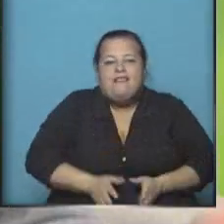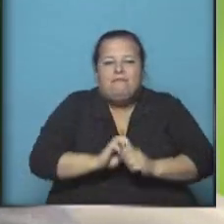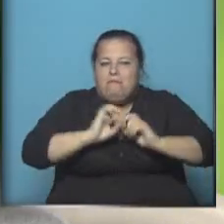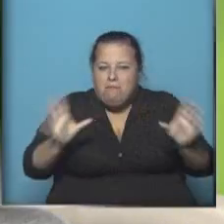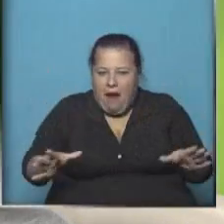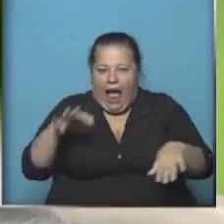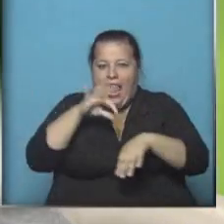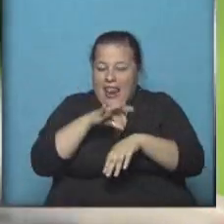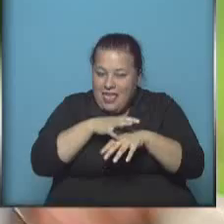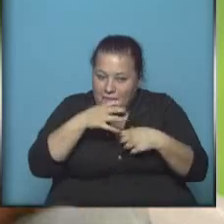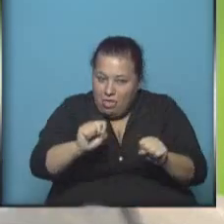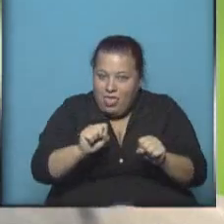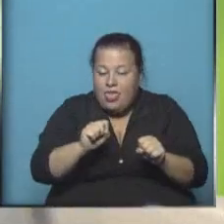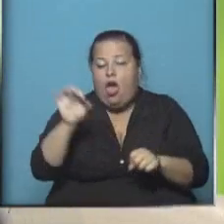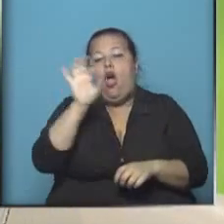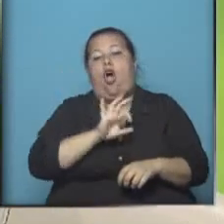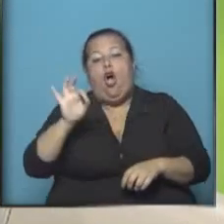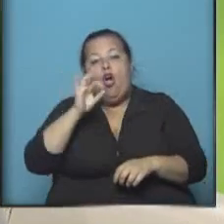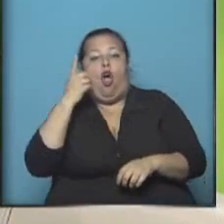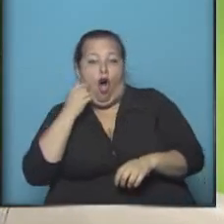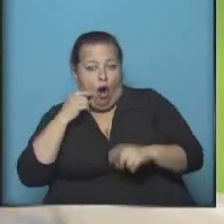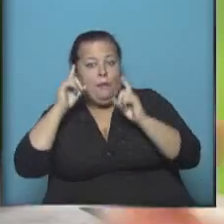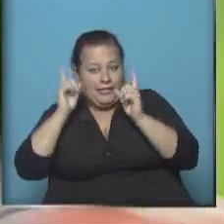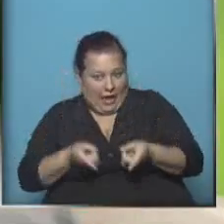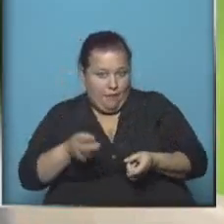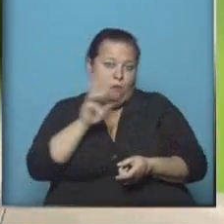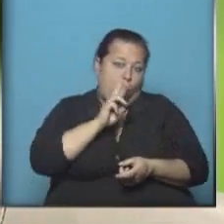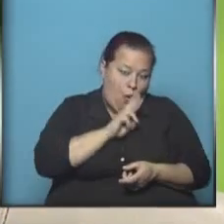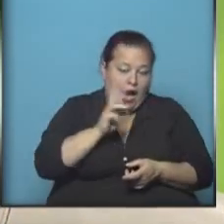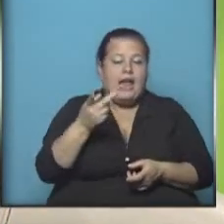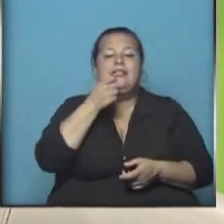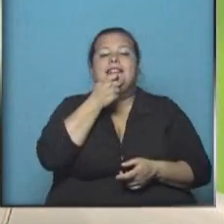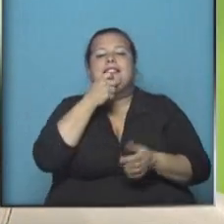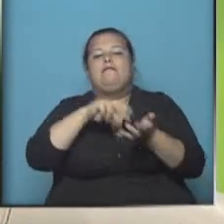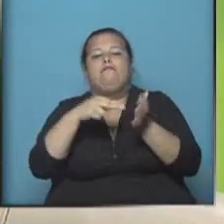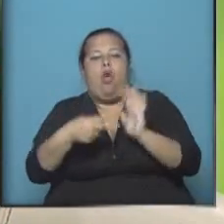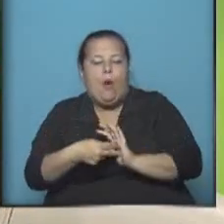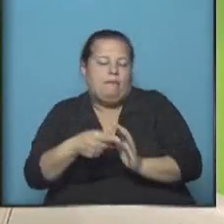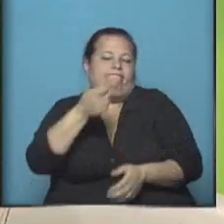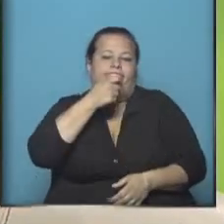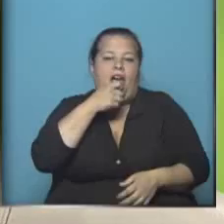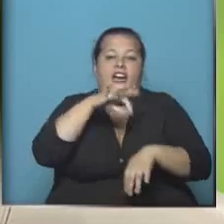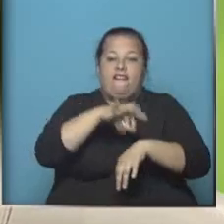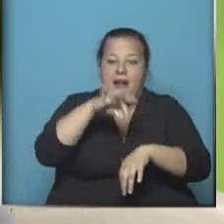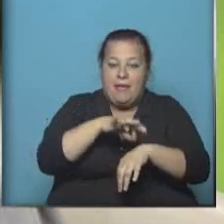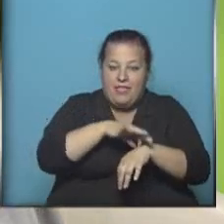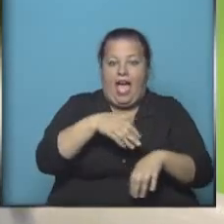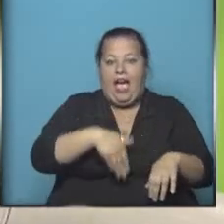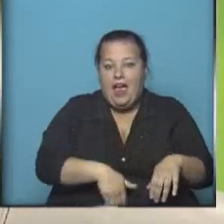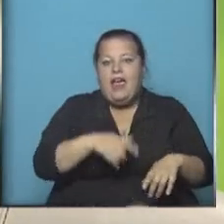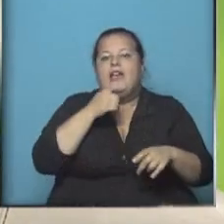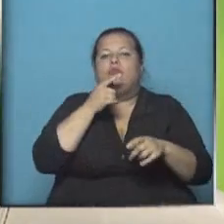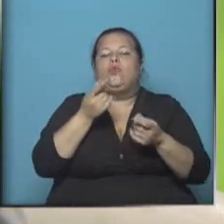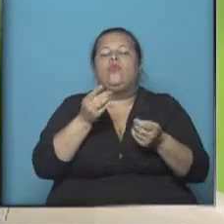patologías clínicas, o en el hombre también, en las mujeres, cuando existen problemas, por ejemplo, enfermedad de Peyronie, que